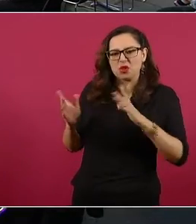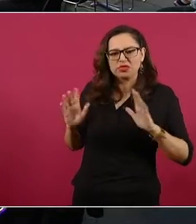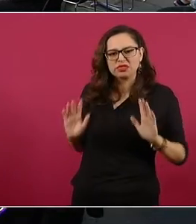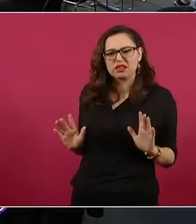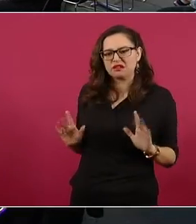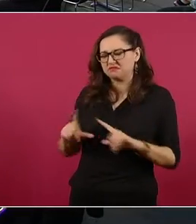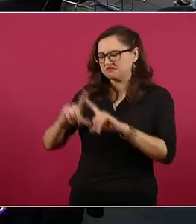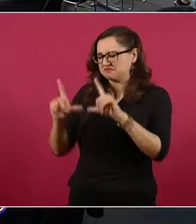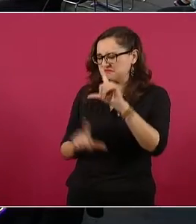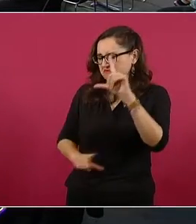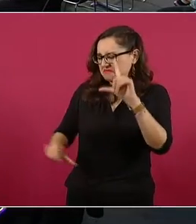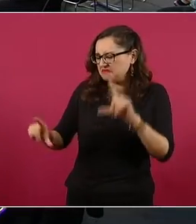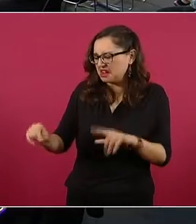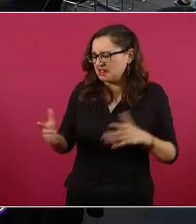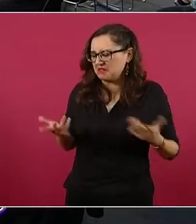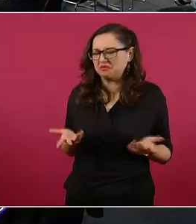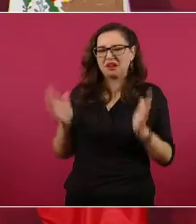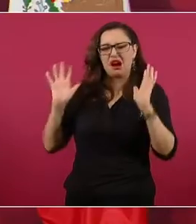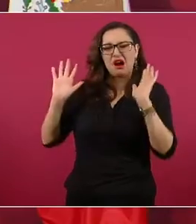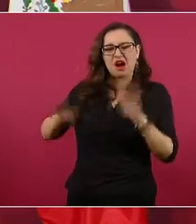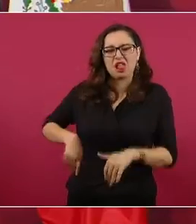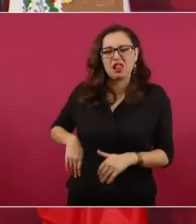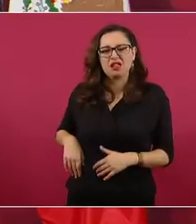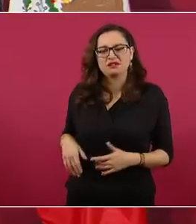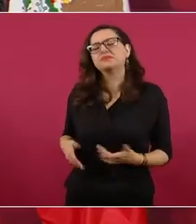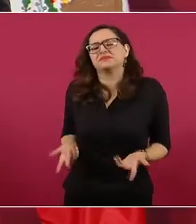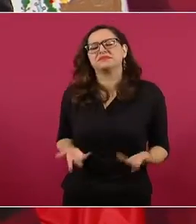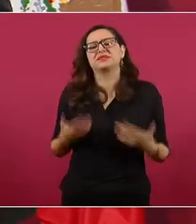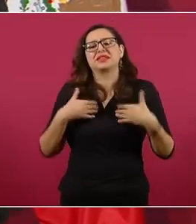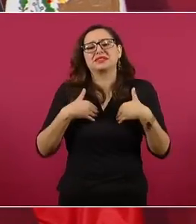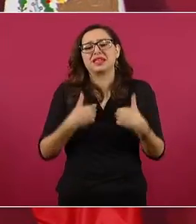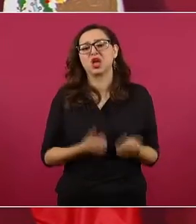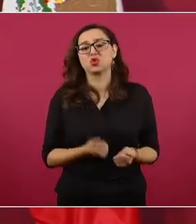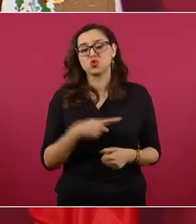que está metida con el Washington Post y